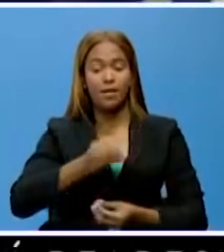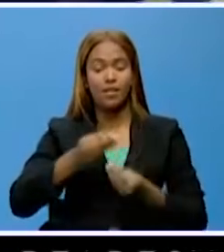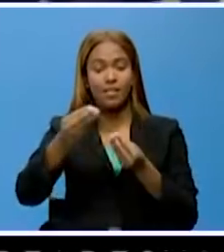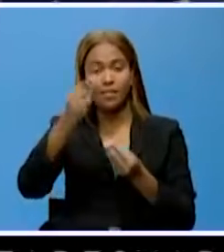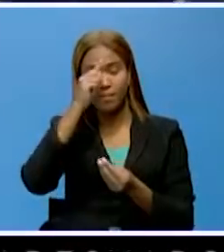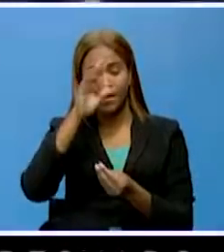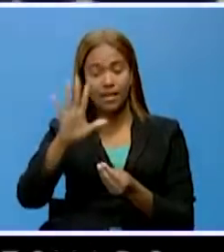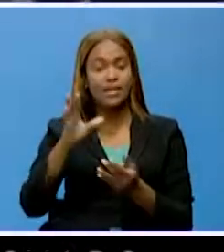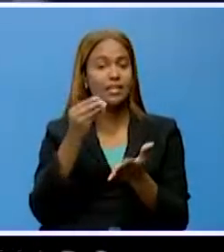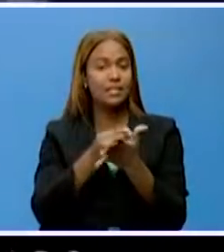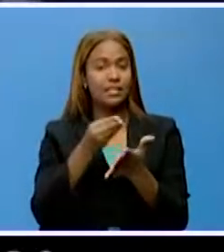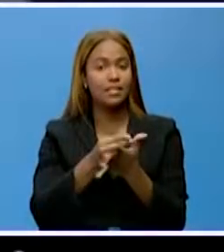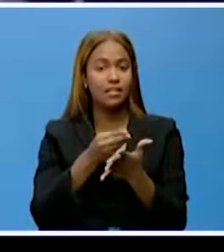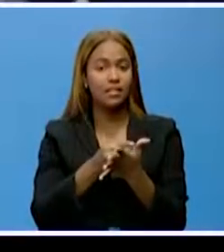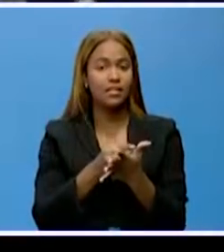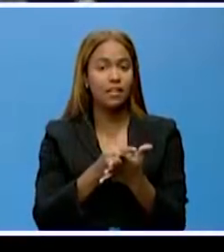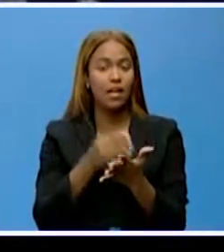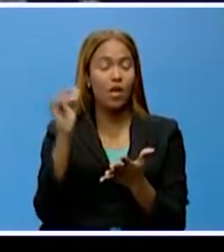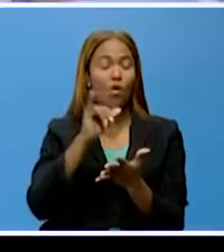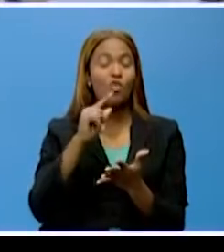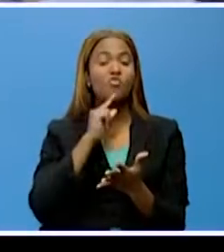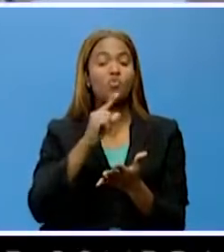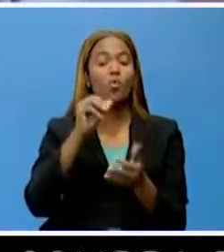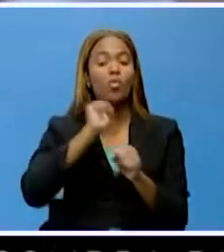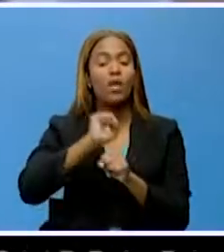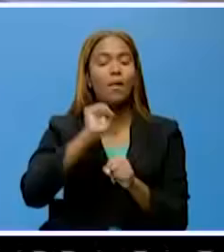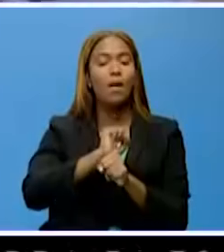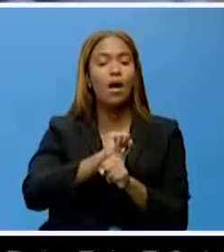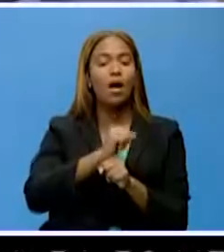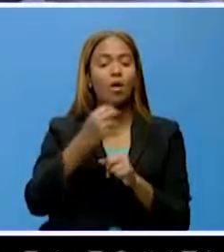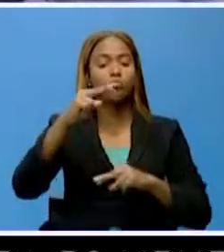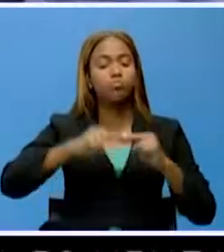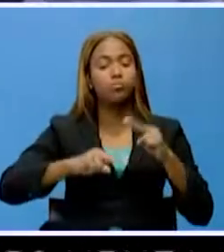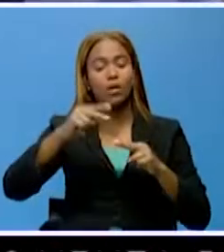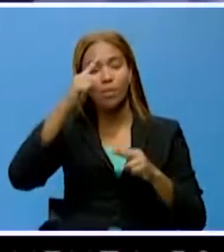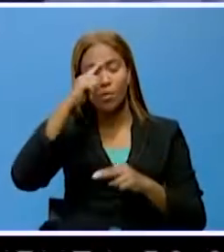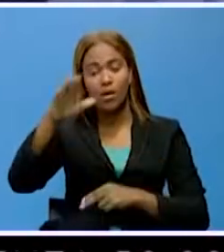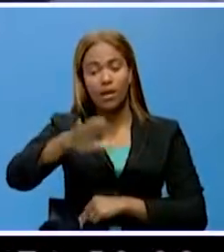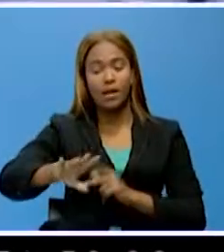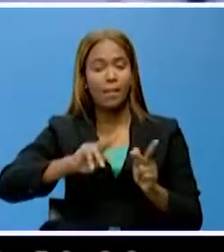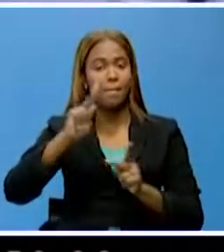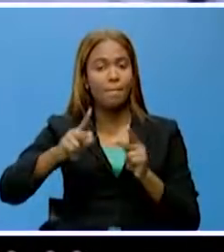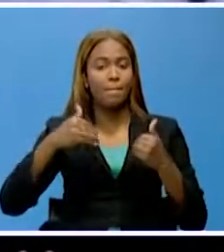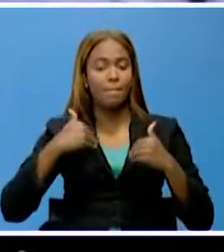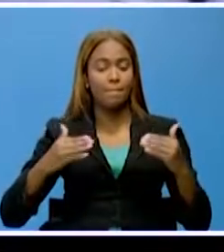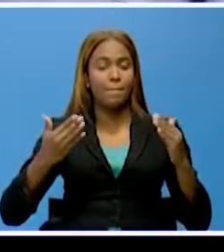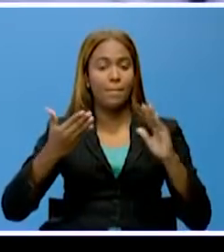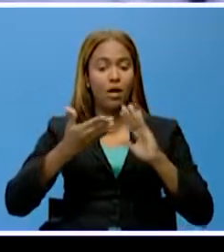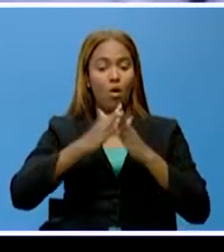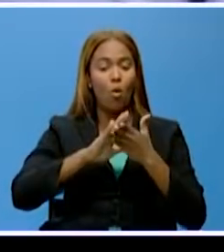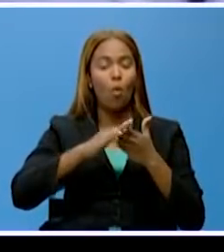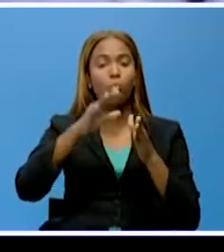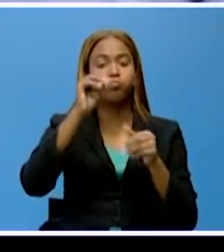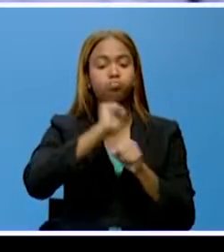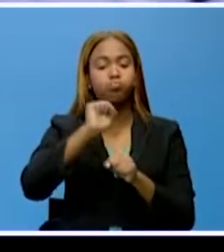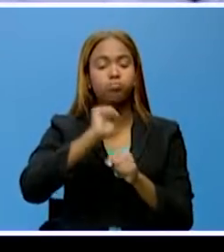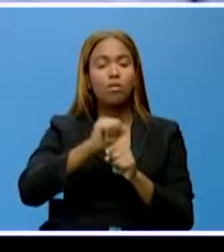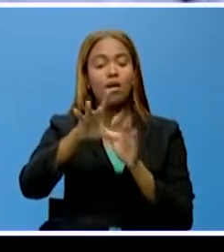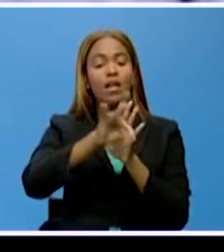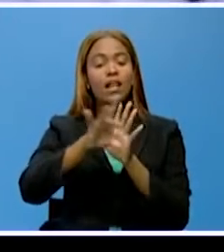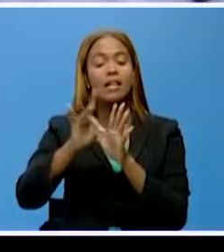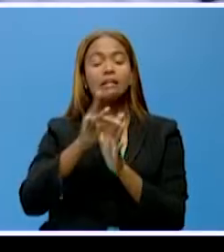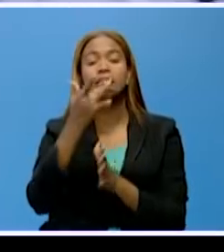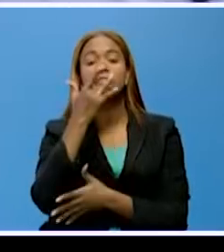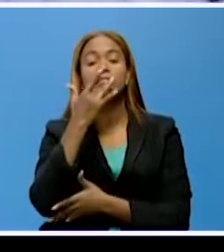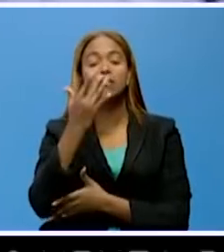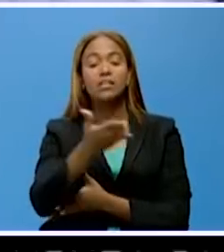esos recursos y que son invertidos por los ayuntamientos en obras elegidas en los